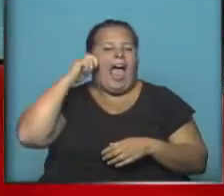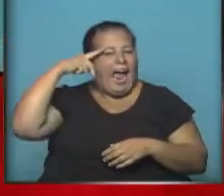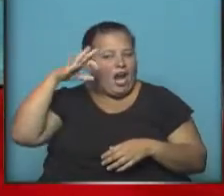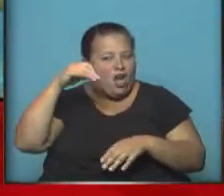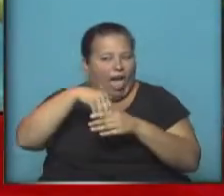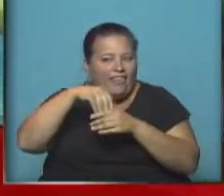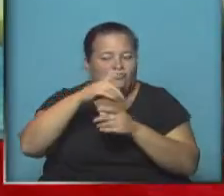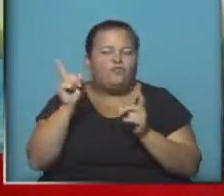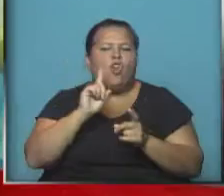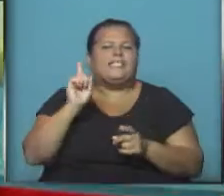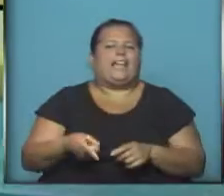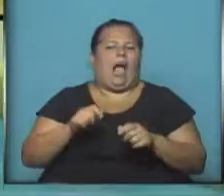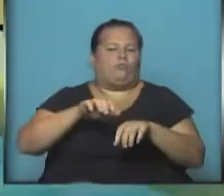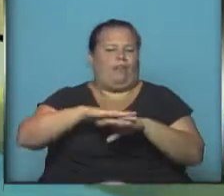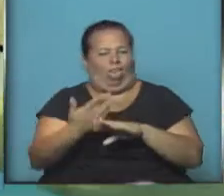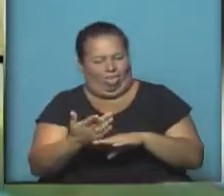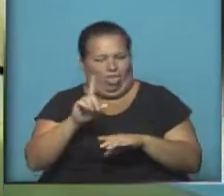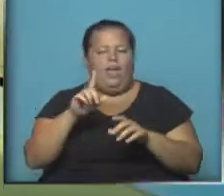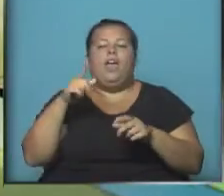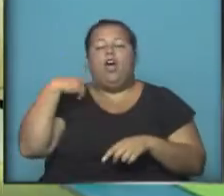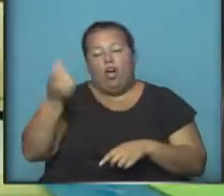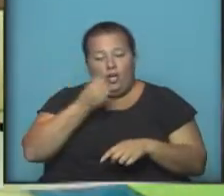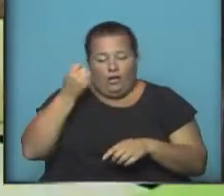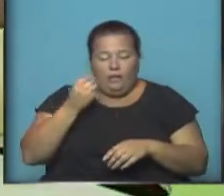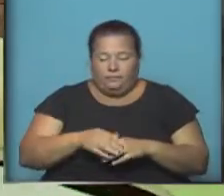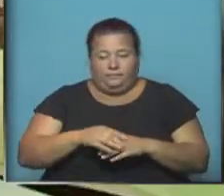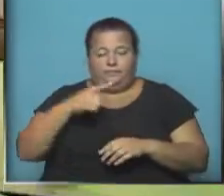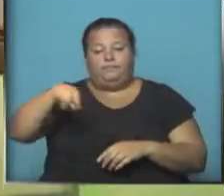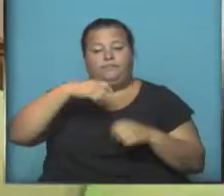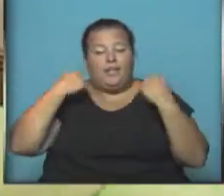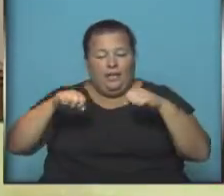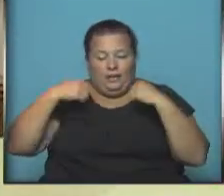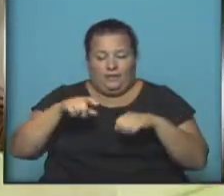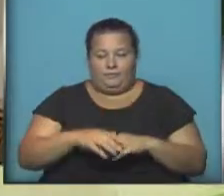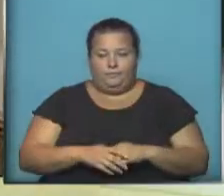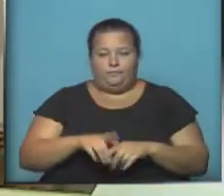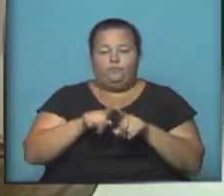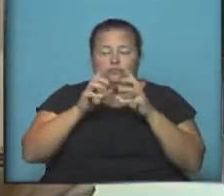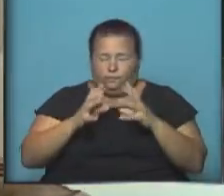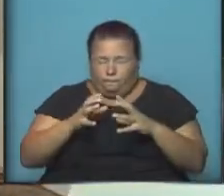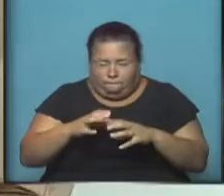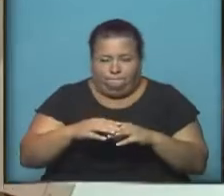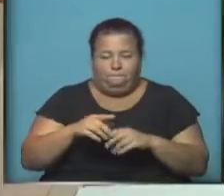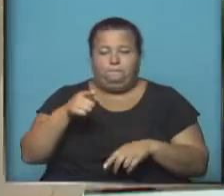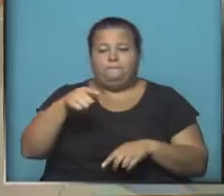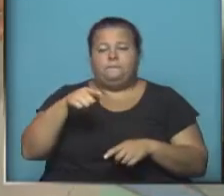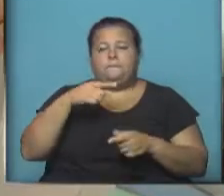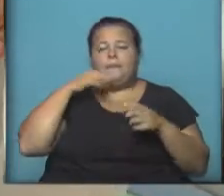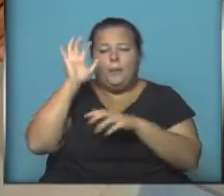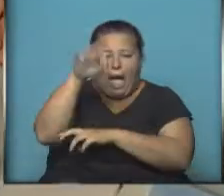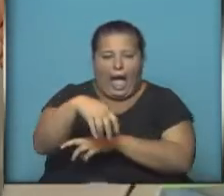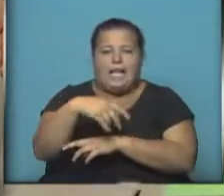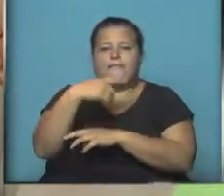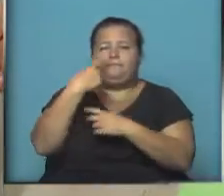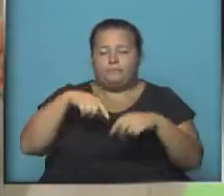es causa de esguince. Otra cosa importante es, para los que hacen deporte, como fútbol, básquet u